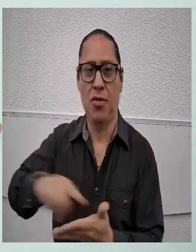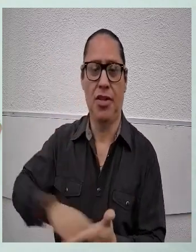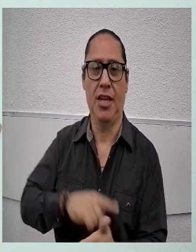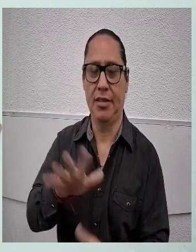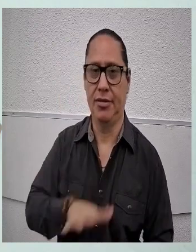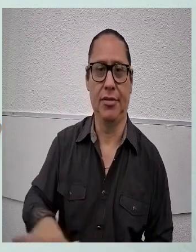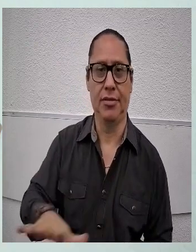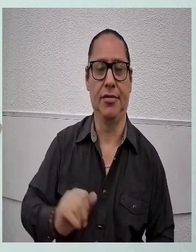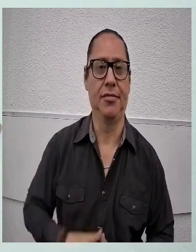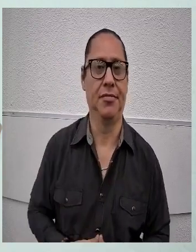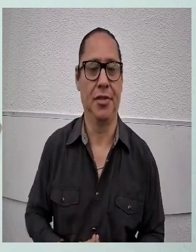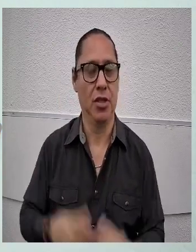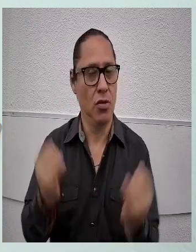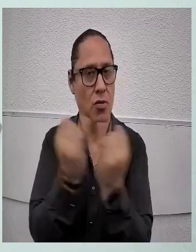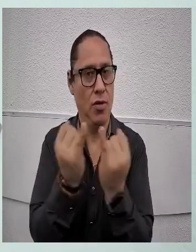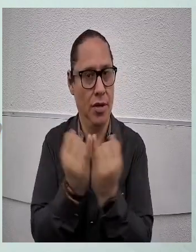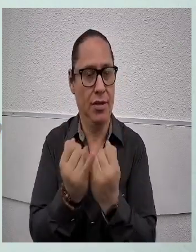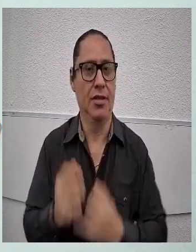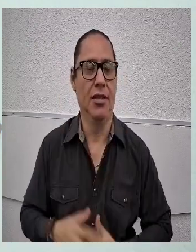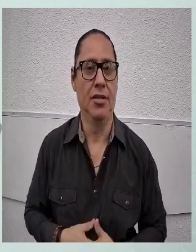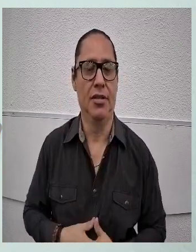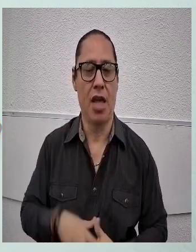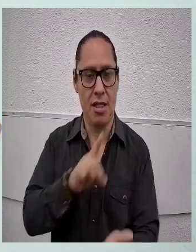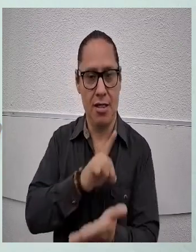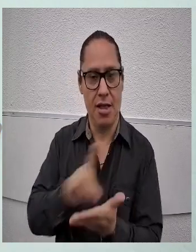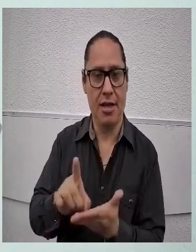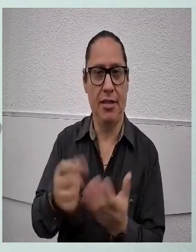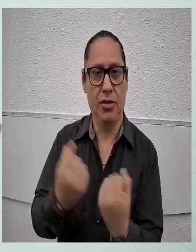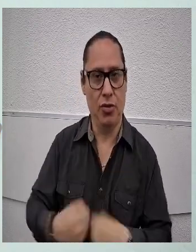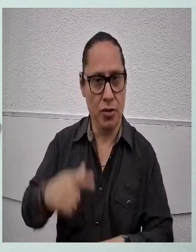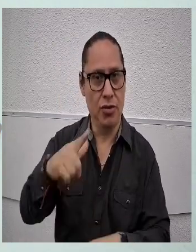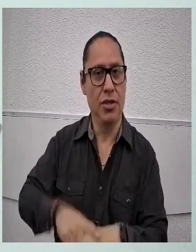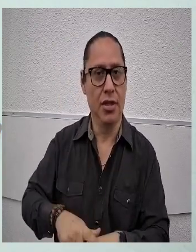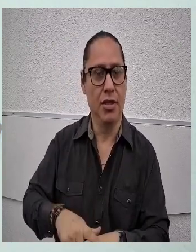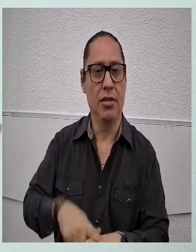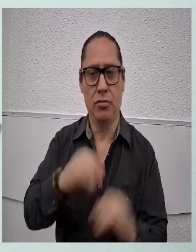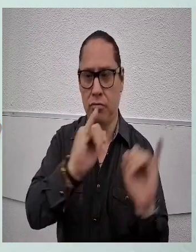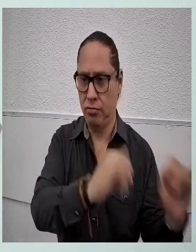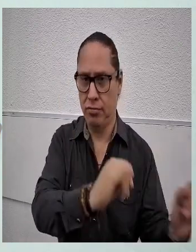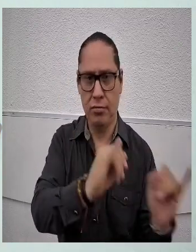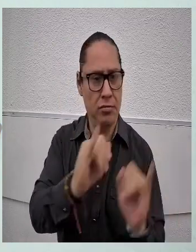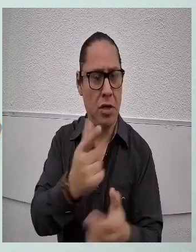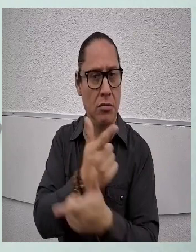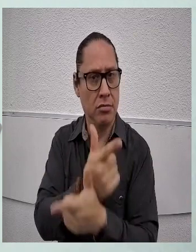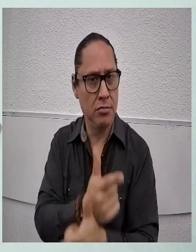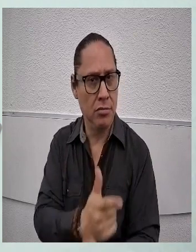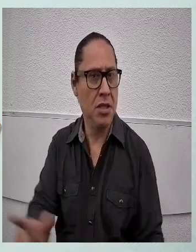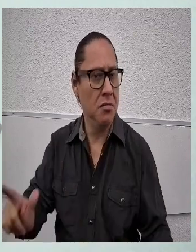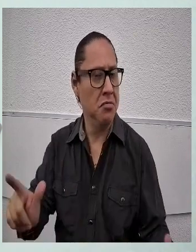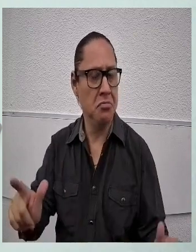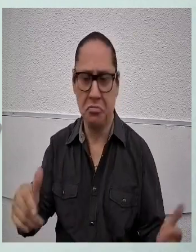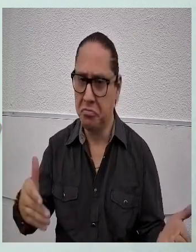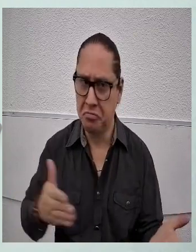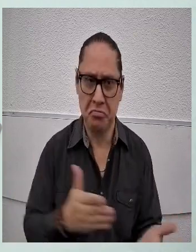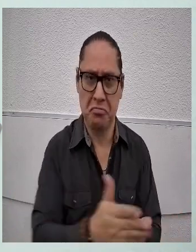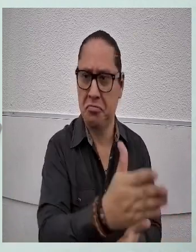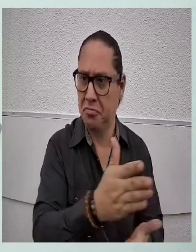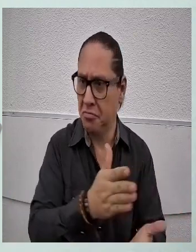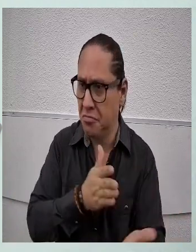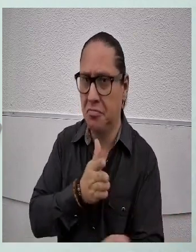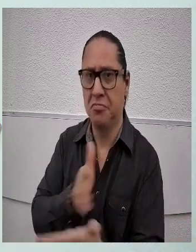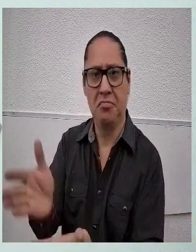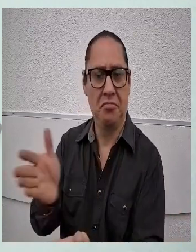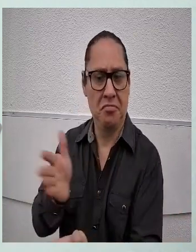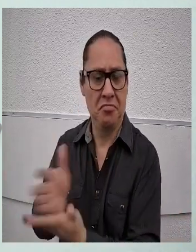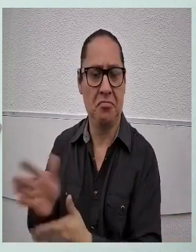populares así como también es un derecho a asociarse individual y libremente para formar parte en